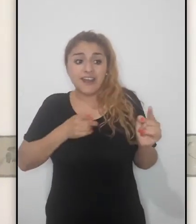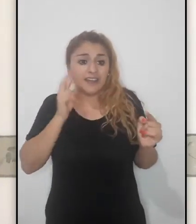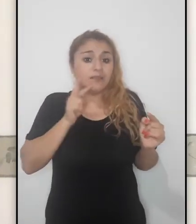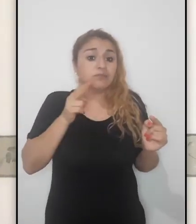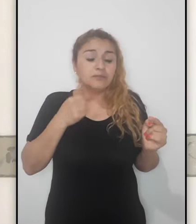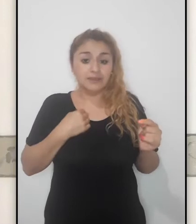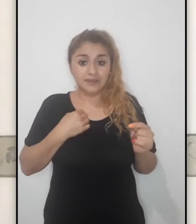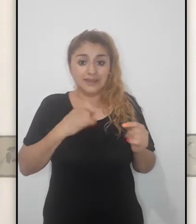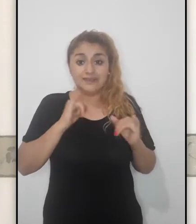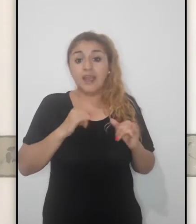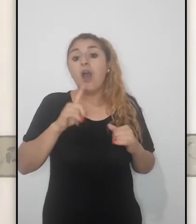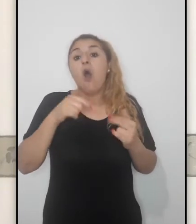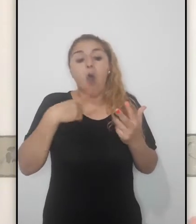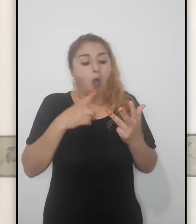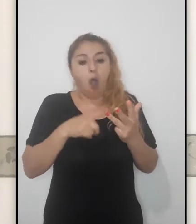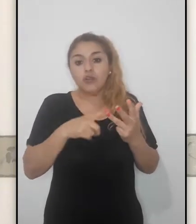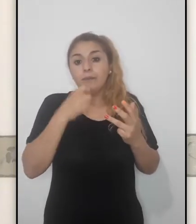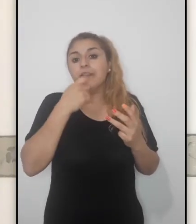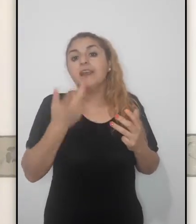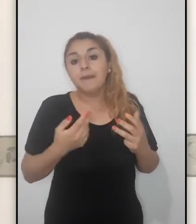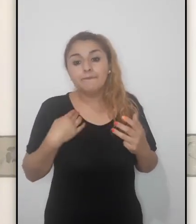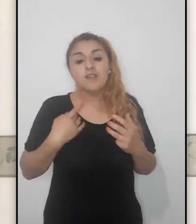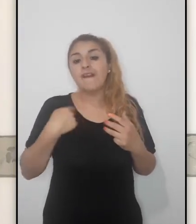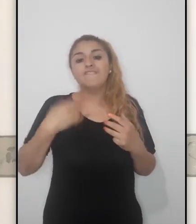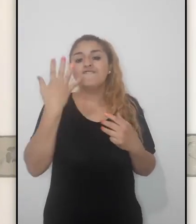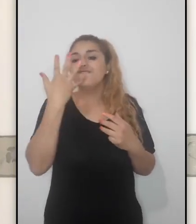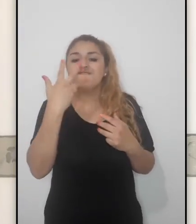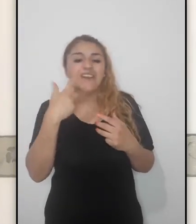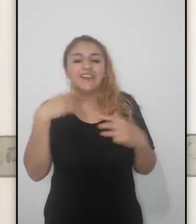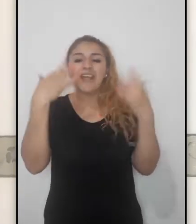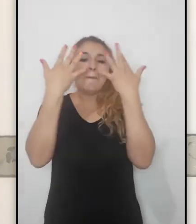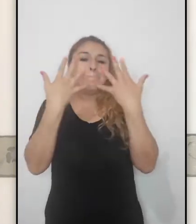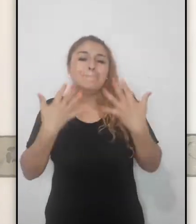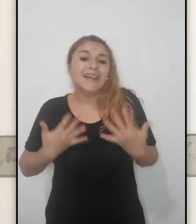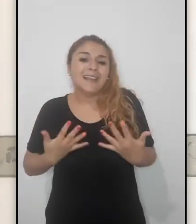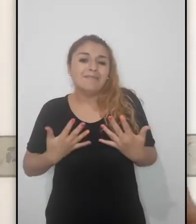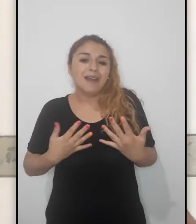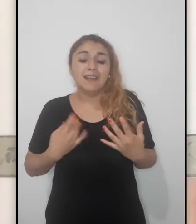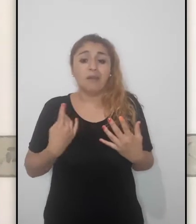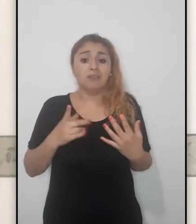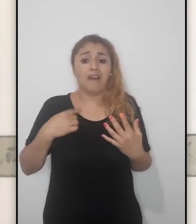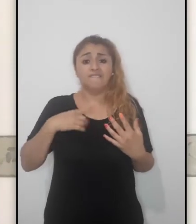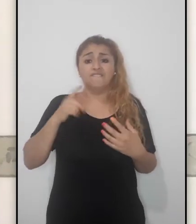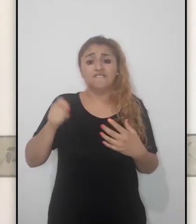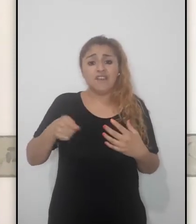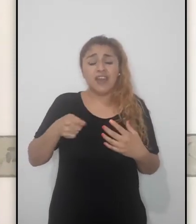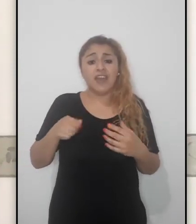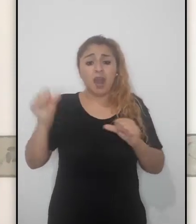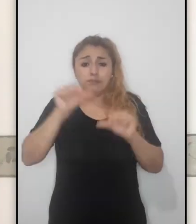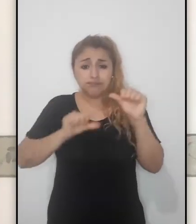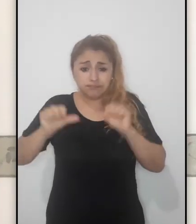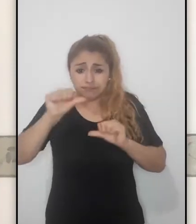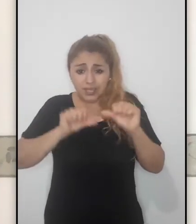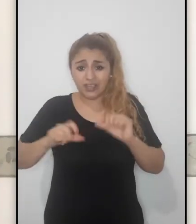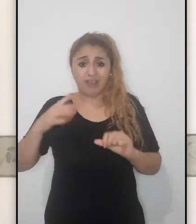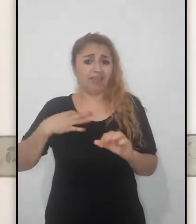esta persona que le gusta la matemática seguramente puede llegar a no soportar la biología o la lingüística